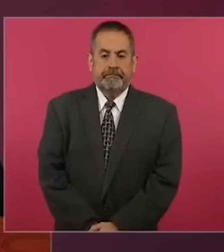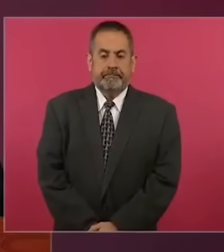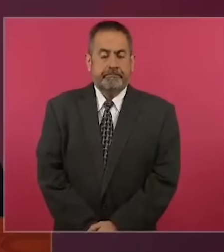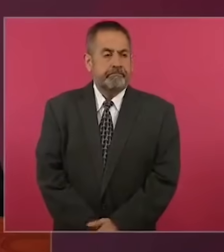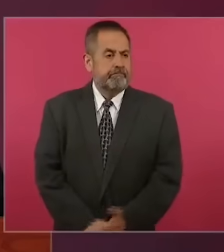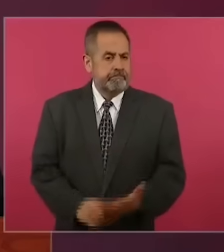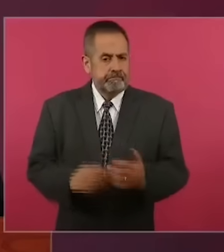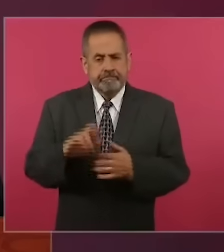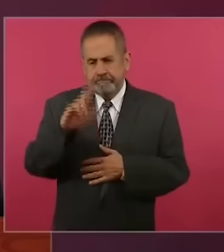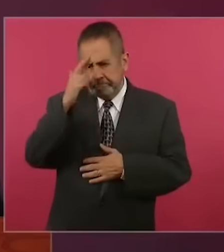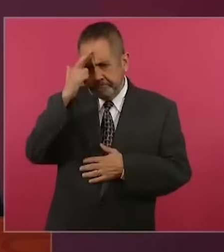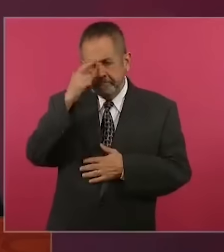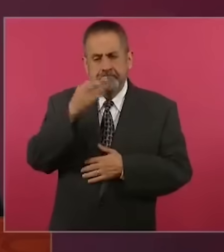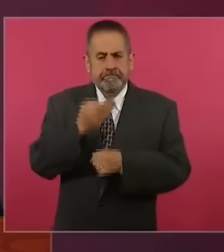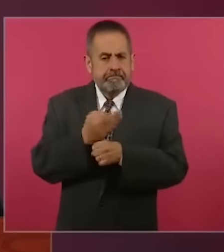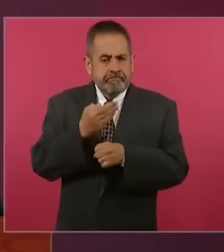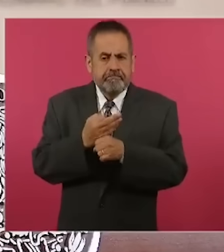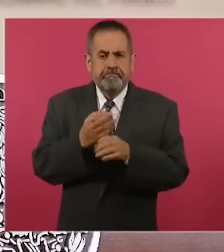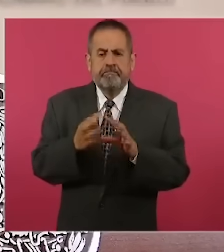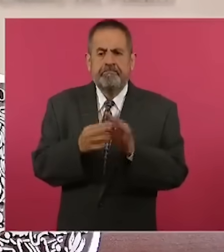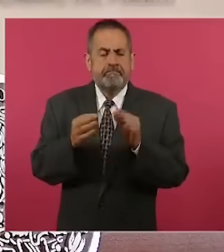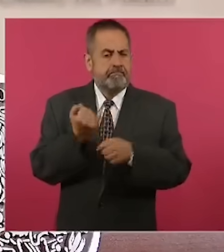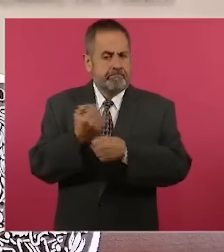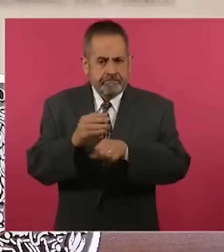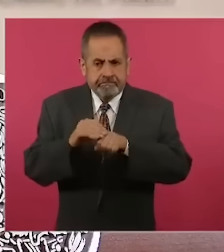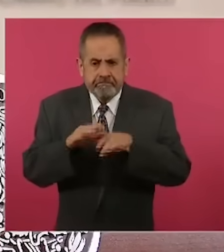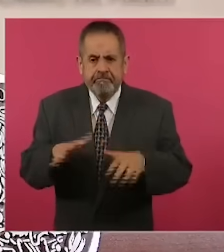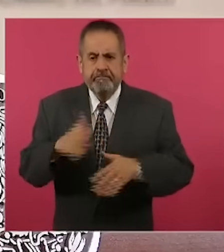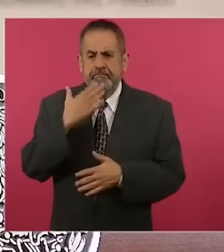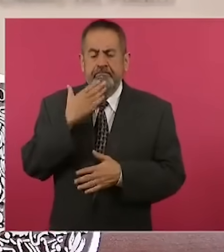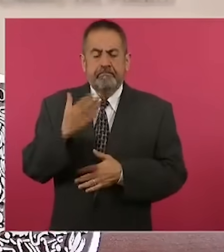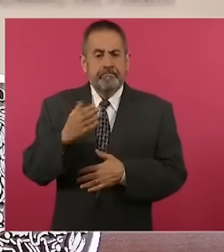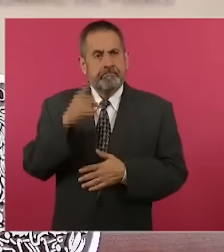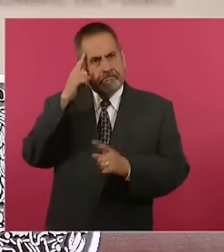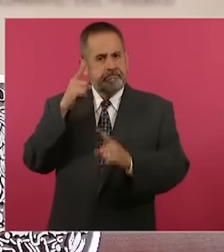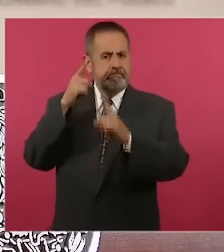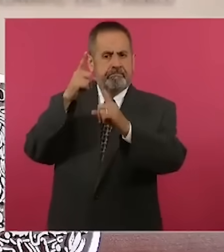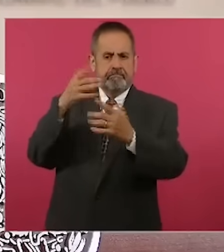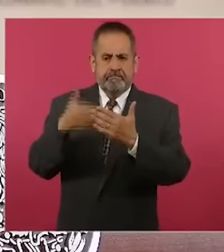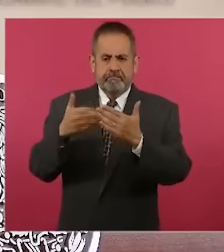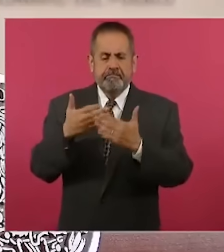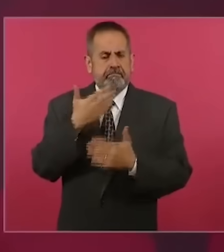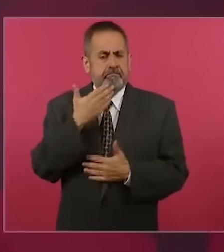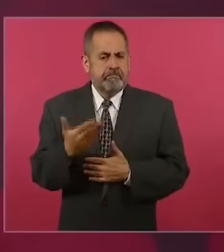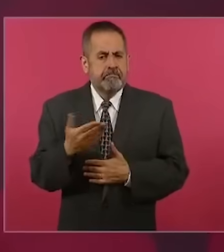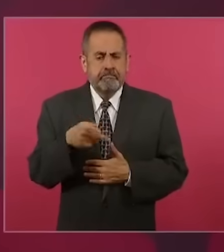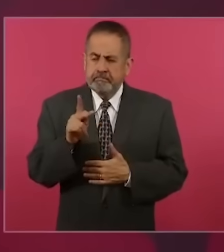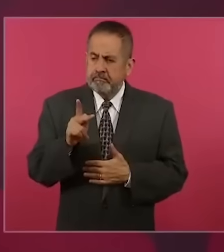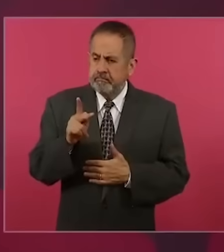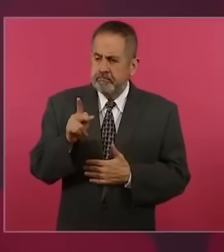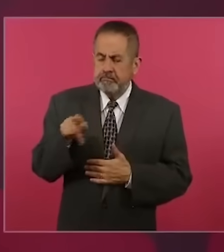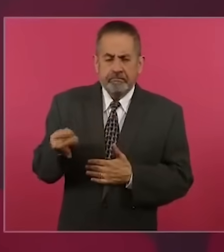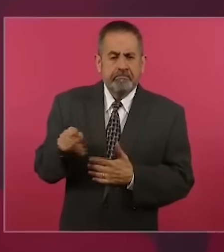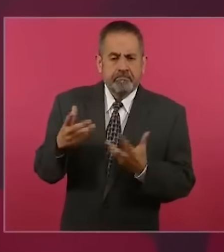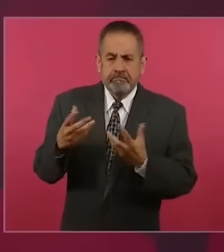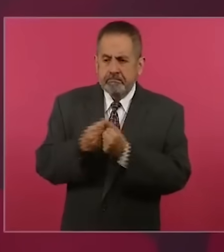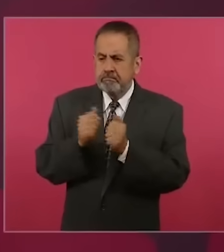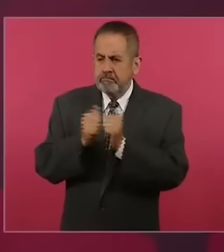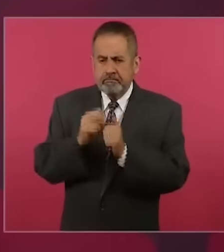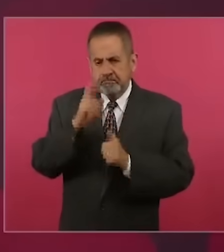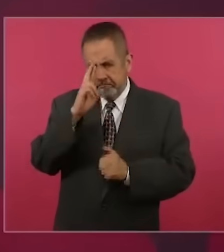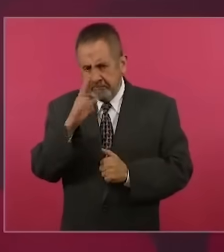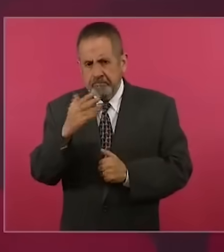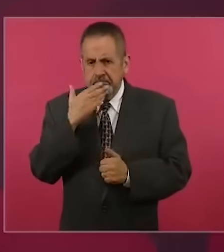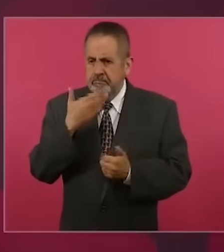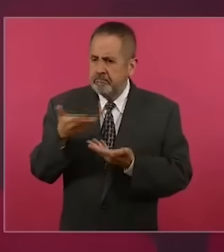que nos ha dejado grande información, también grandes retos, pero ha sido con un medio de respeto y de